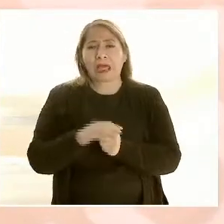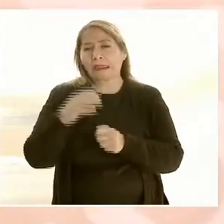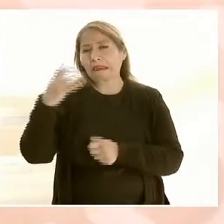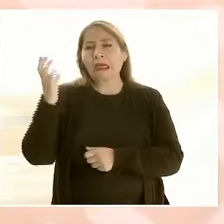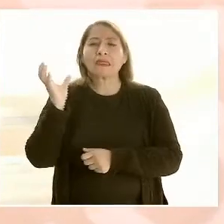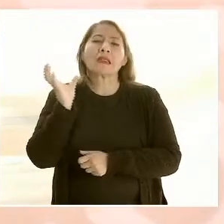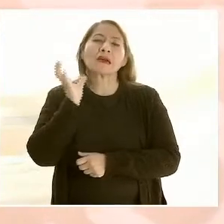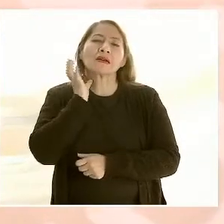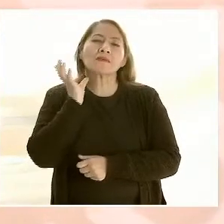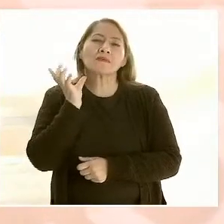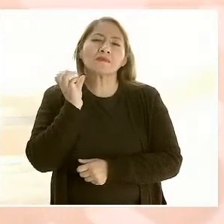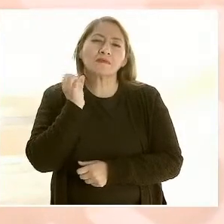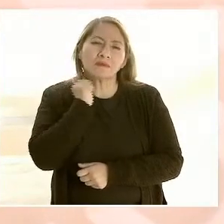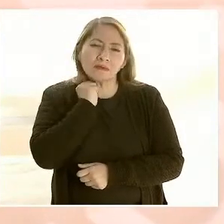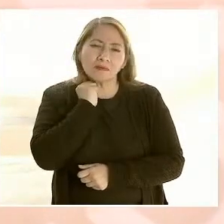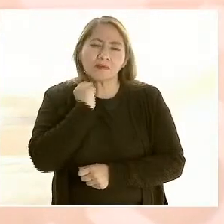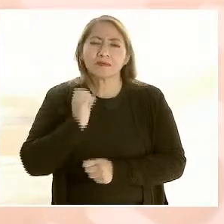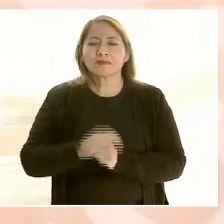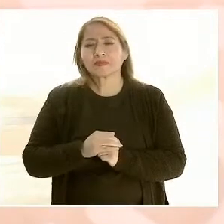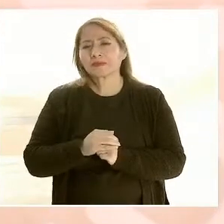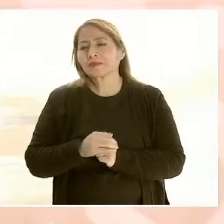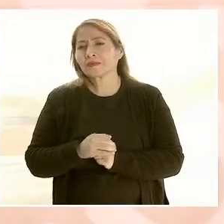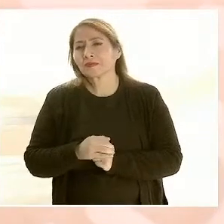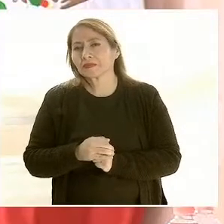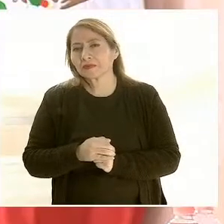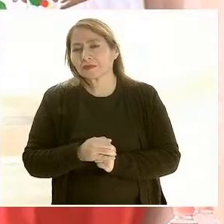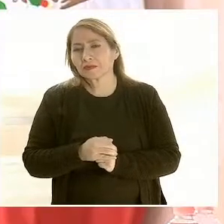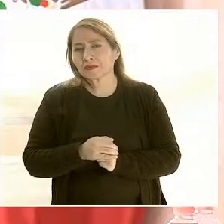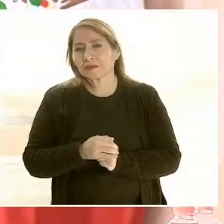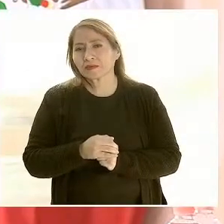Congreso, de manera